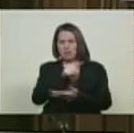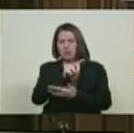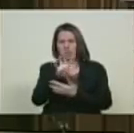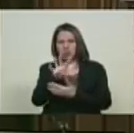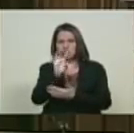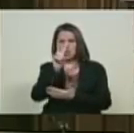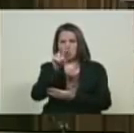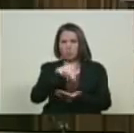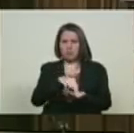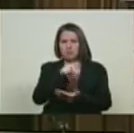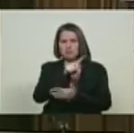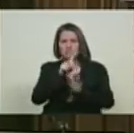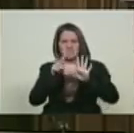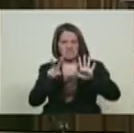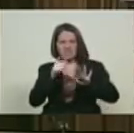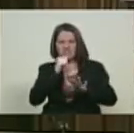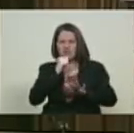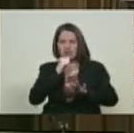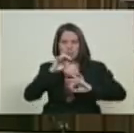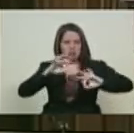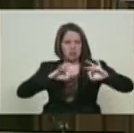¿Quién las preparó? ¿Quién las dirigió?